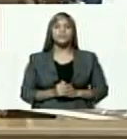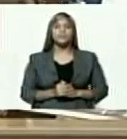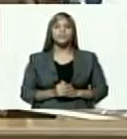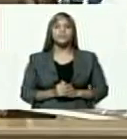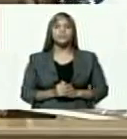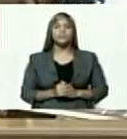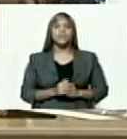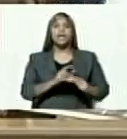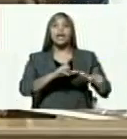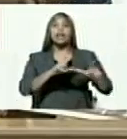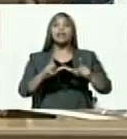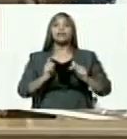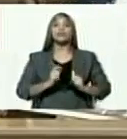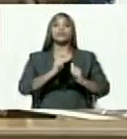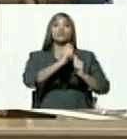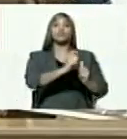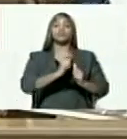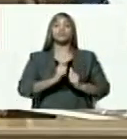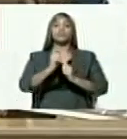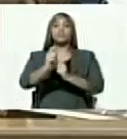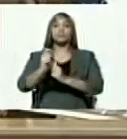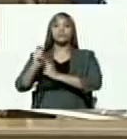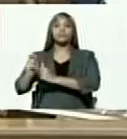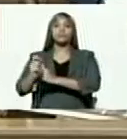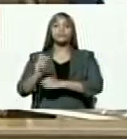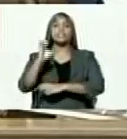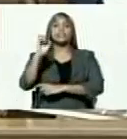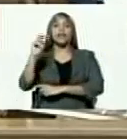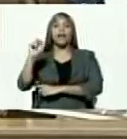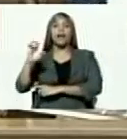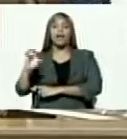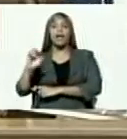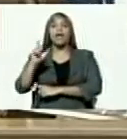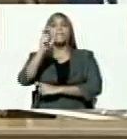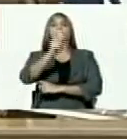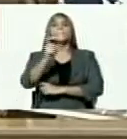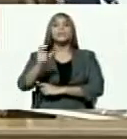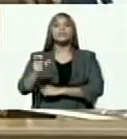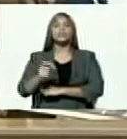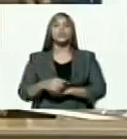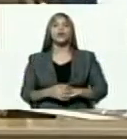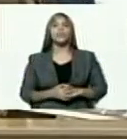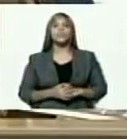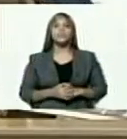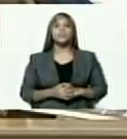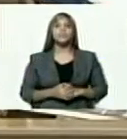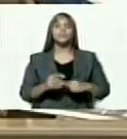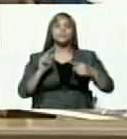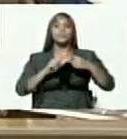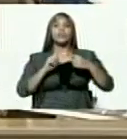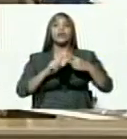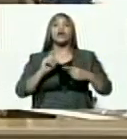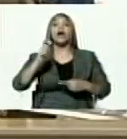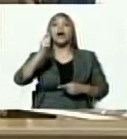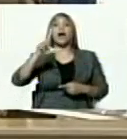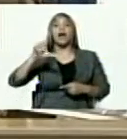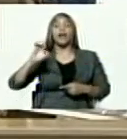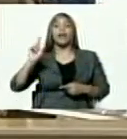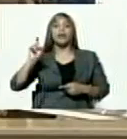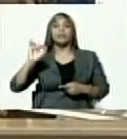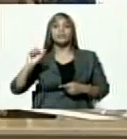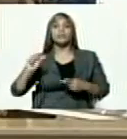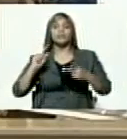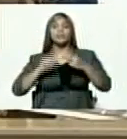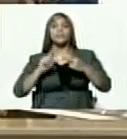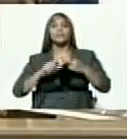designados como rectores principales del Poder Electoral Venezolano los ciudadanos Alexis Corredor Pérez, Tania